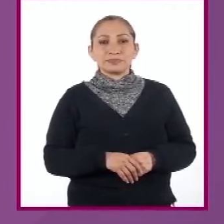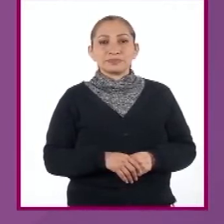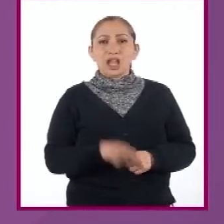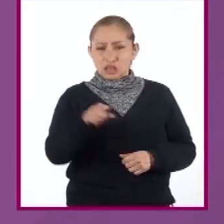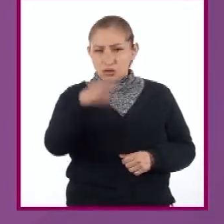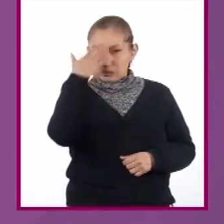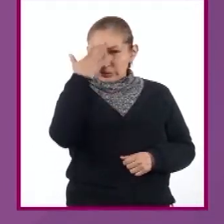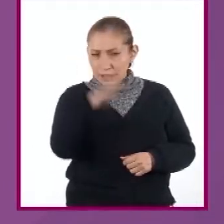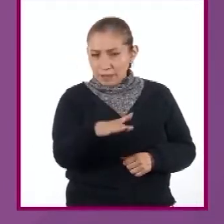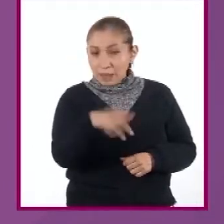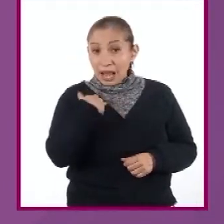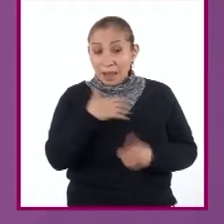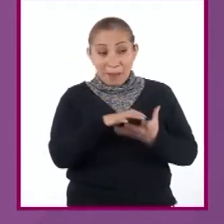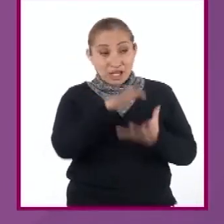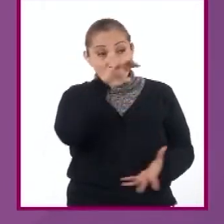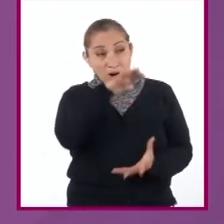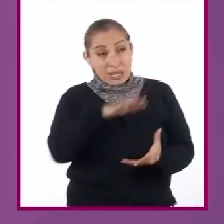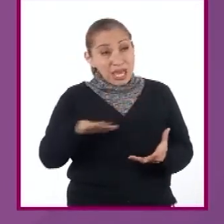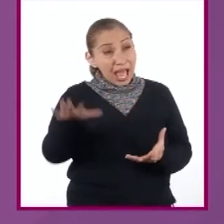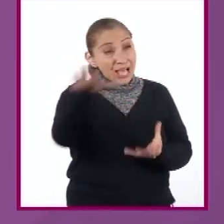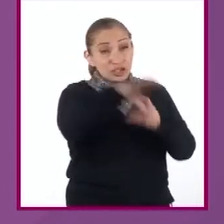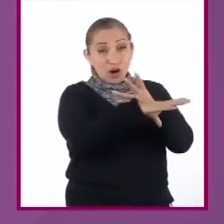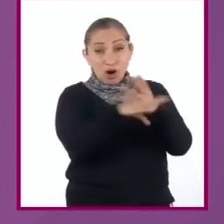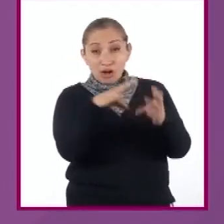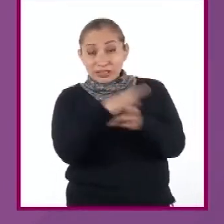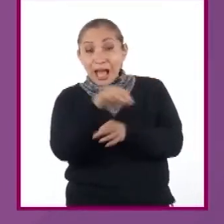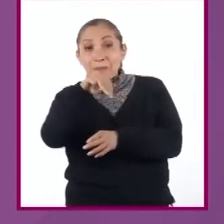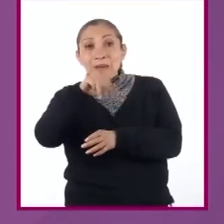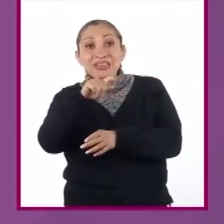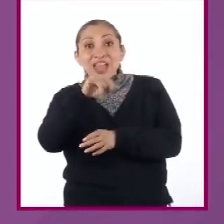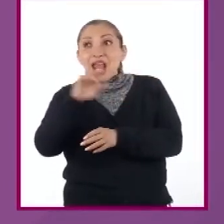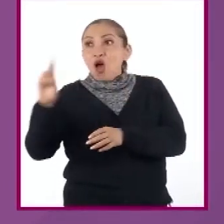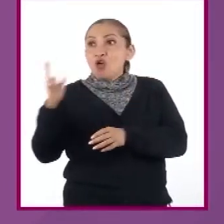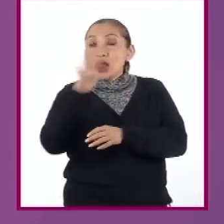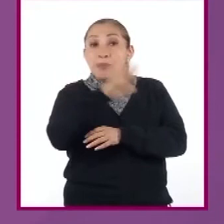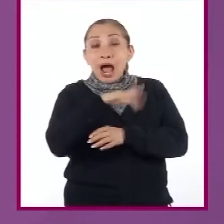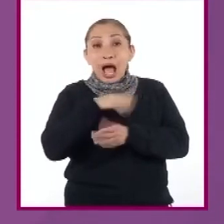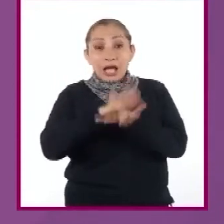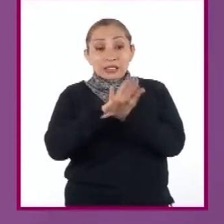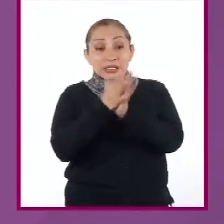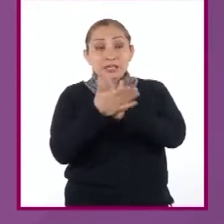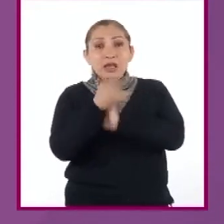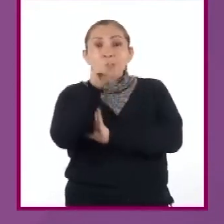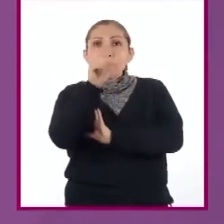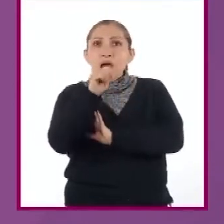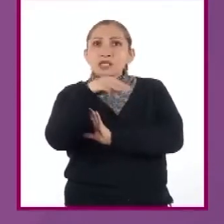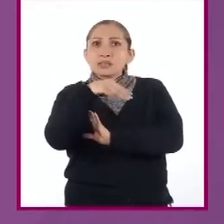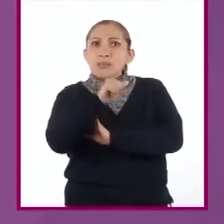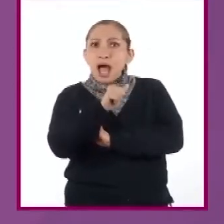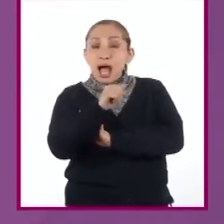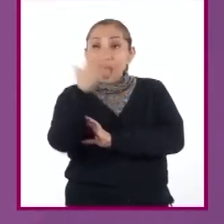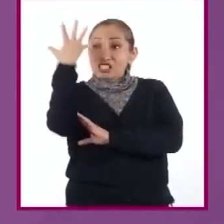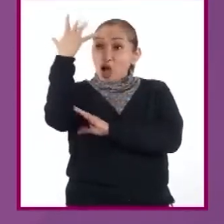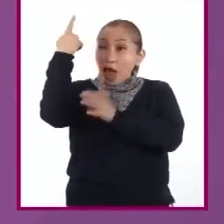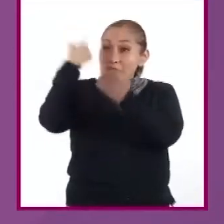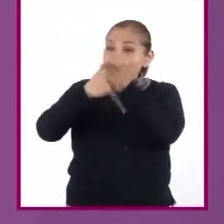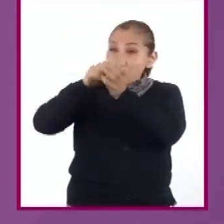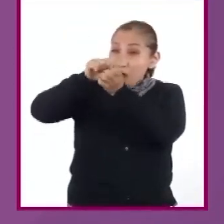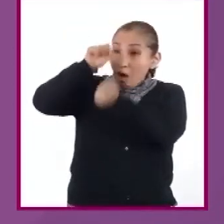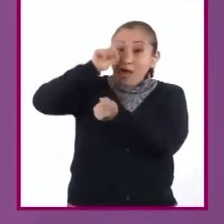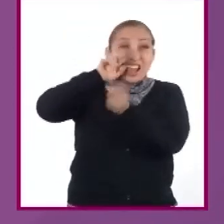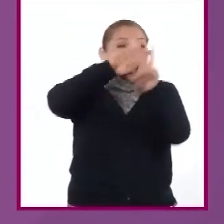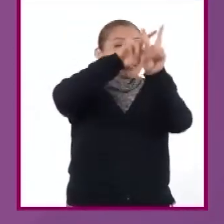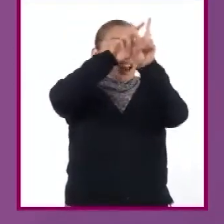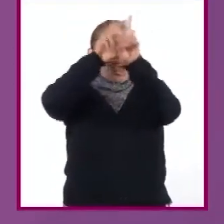¿Sabías que la mayor parte de la materia que hay en el universo está en estado de plasma? Dentro del Sol y de todas las